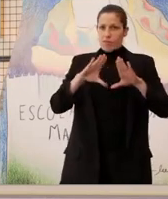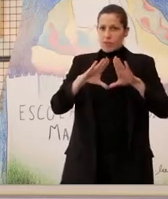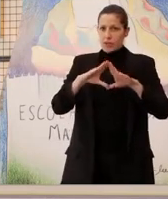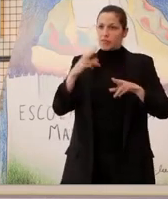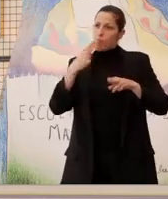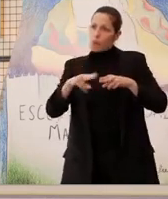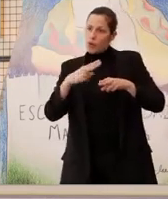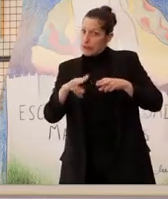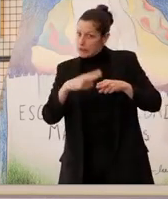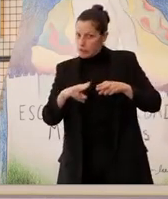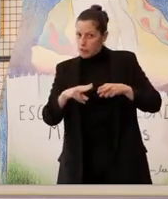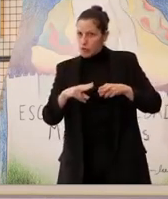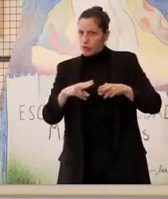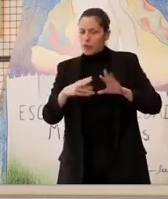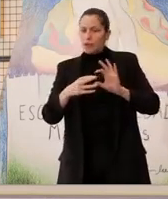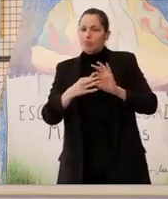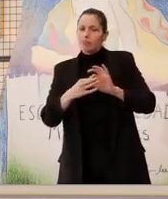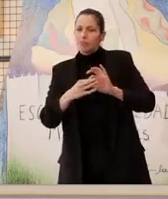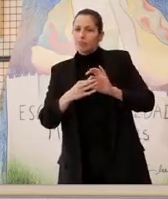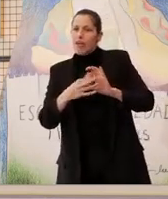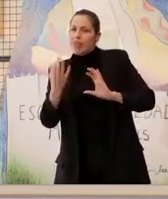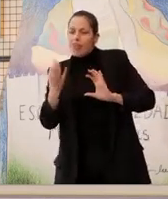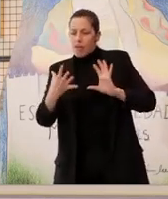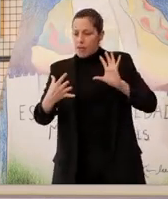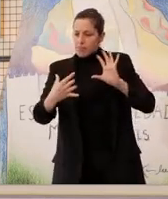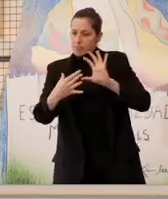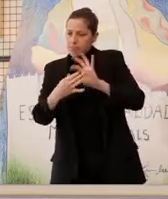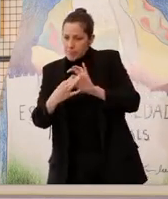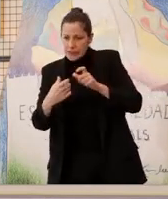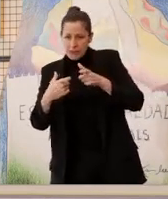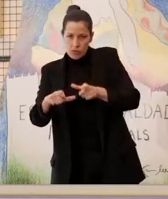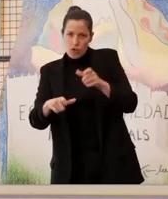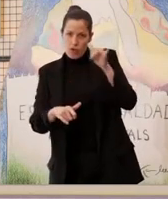quiero ser y quiero ser muy muy